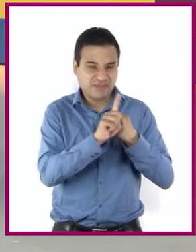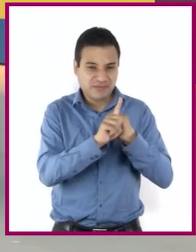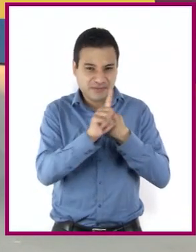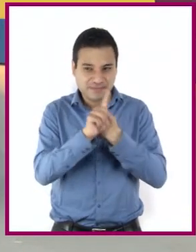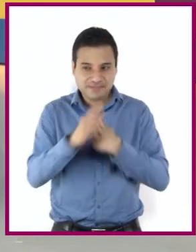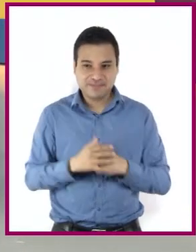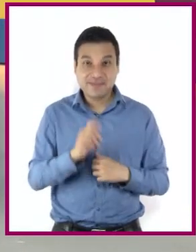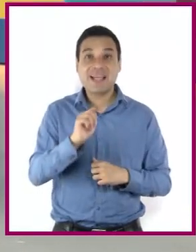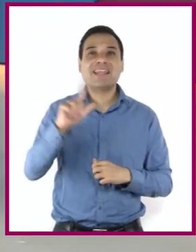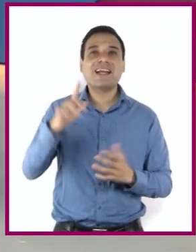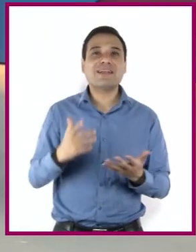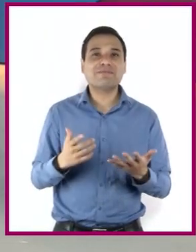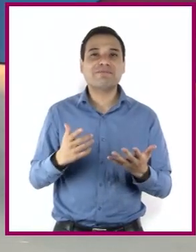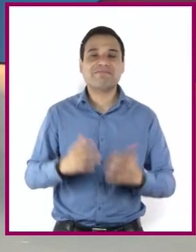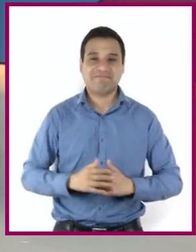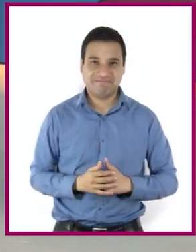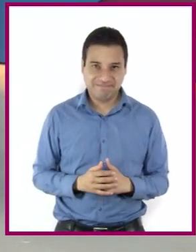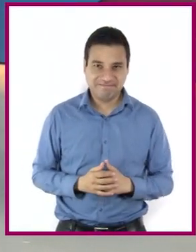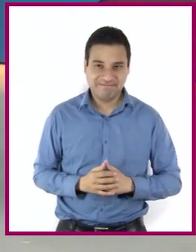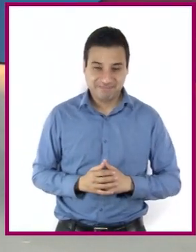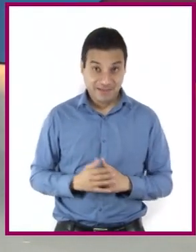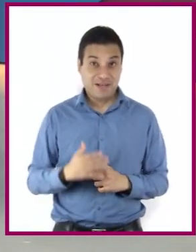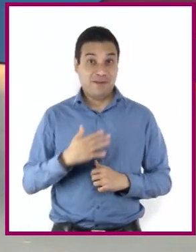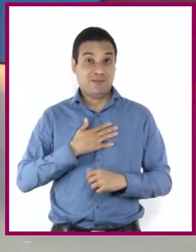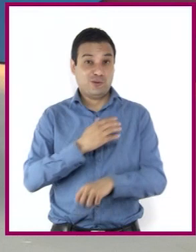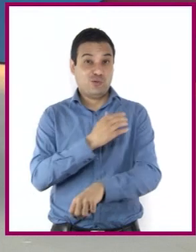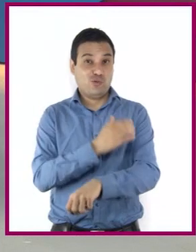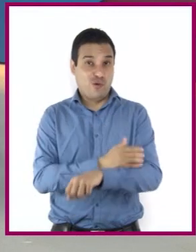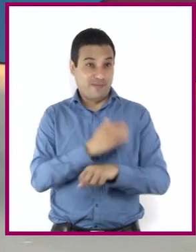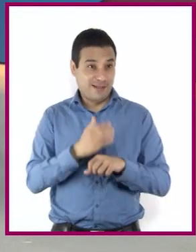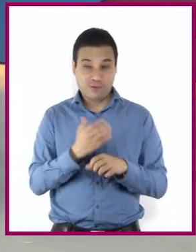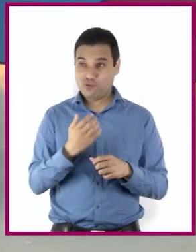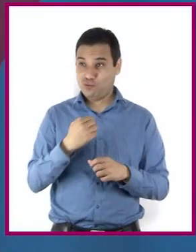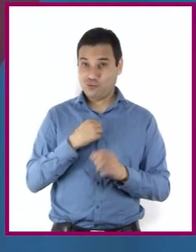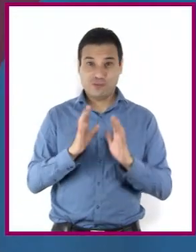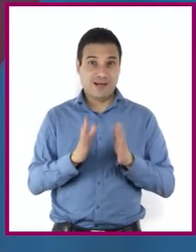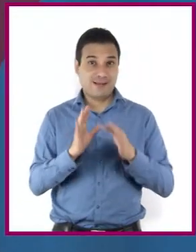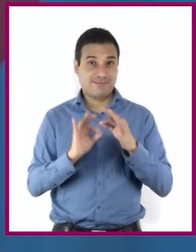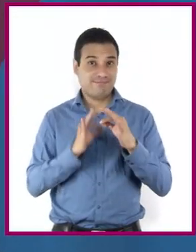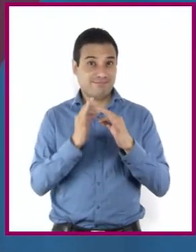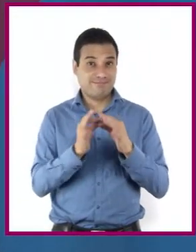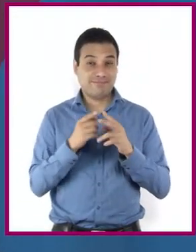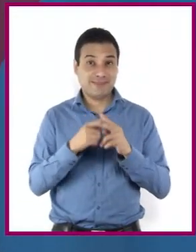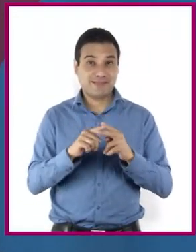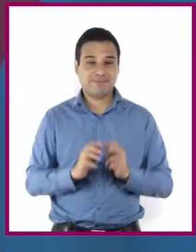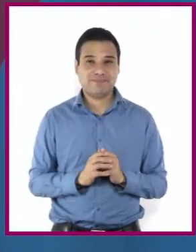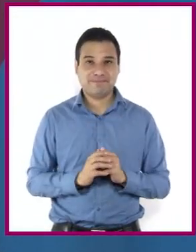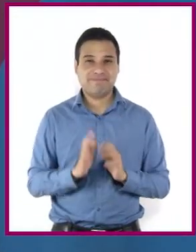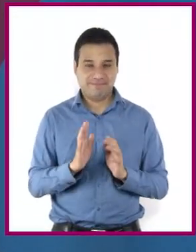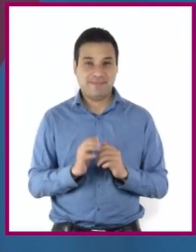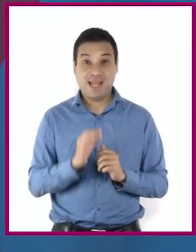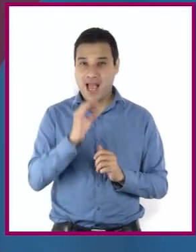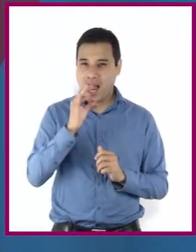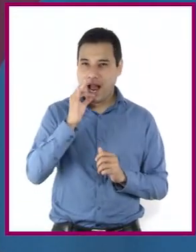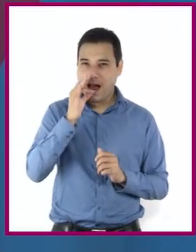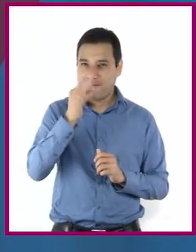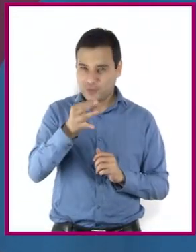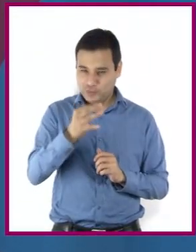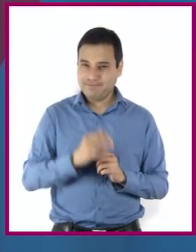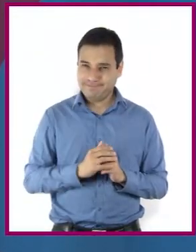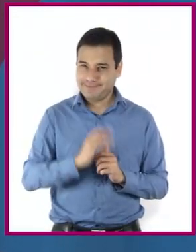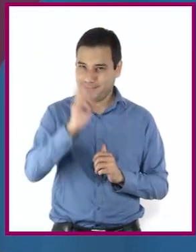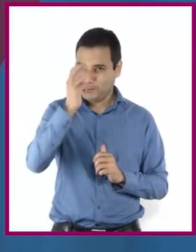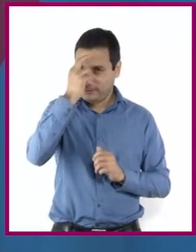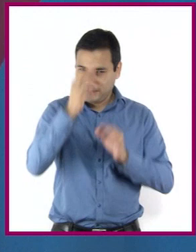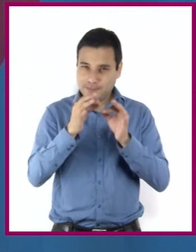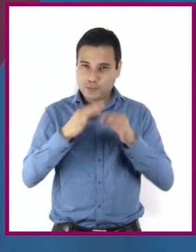tal? Yo soy Alejandro Sevilla. Mis compañeros y yo estamos listos para iniciar. Pero antes, queremos recordarles que es